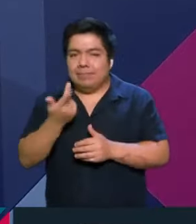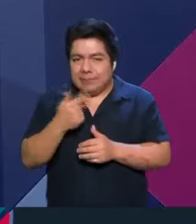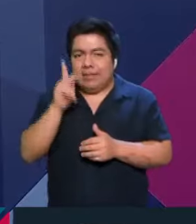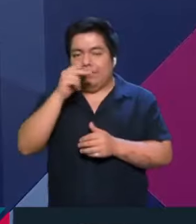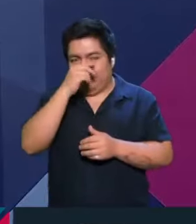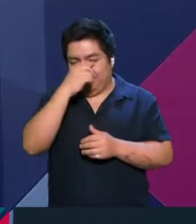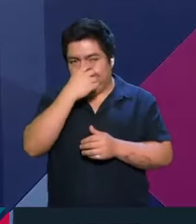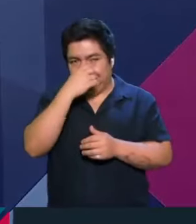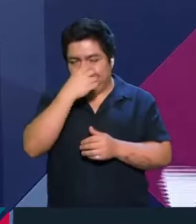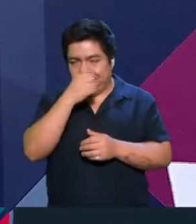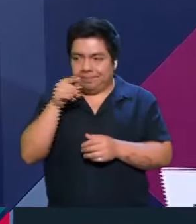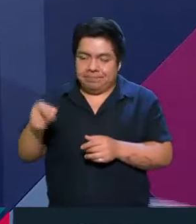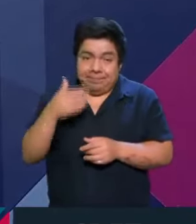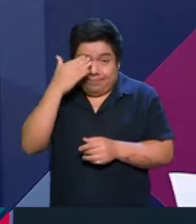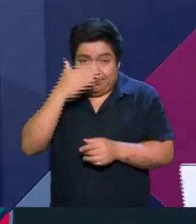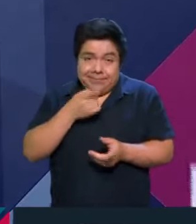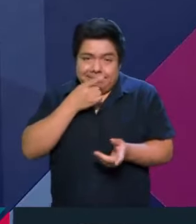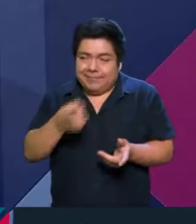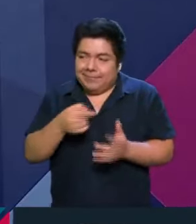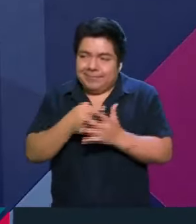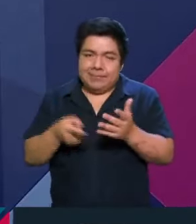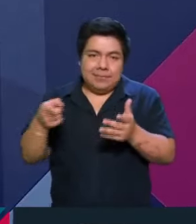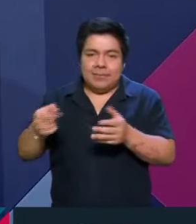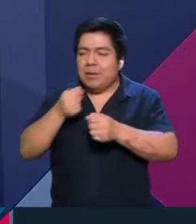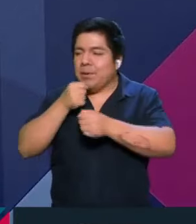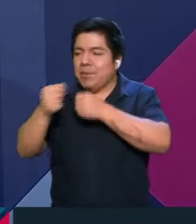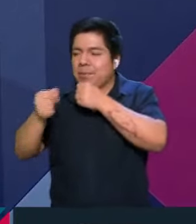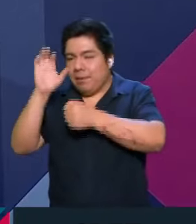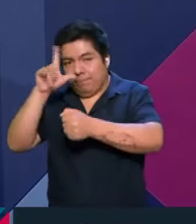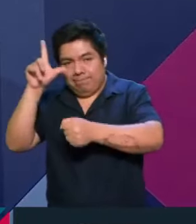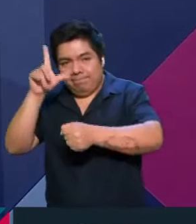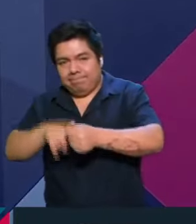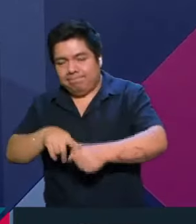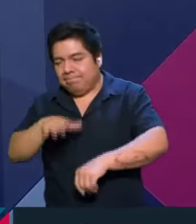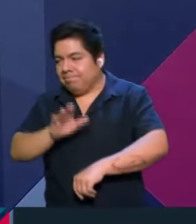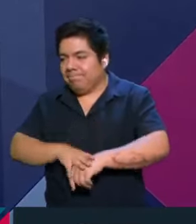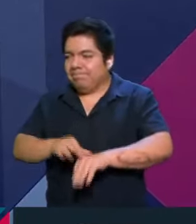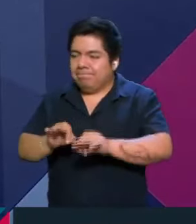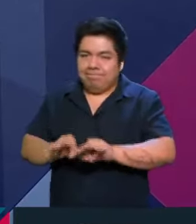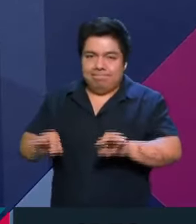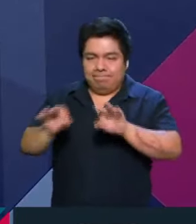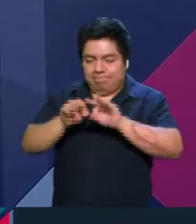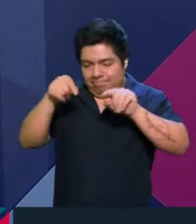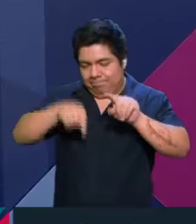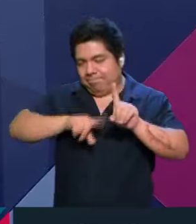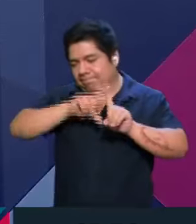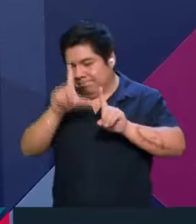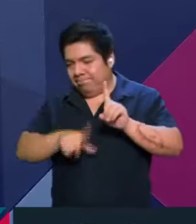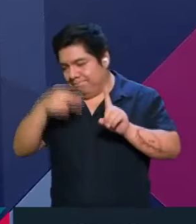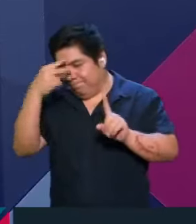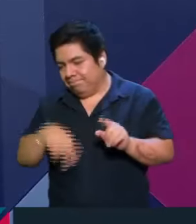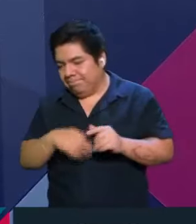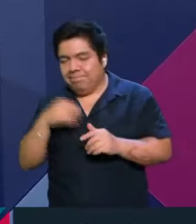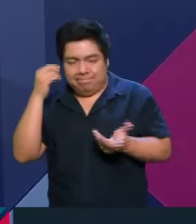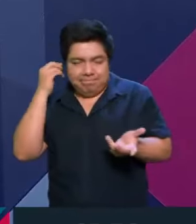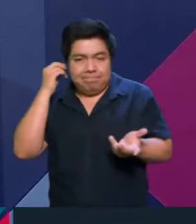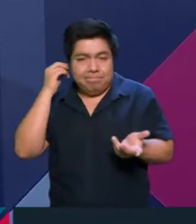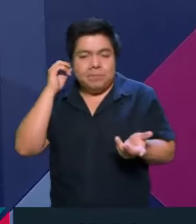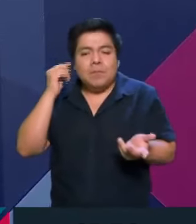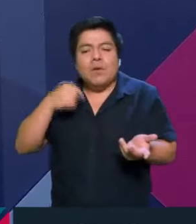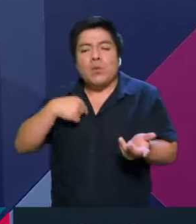de cuentas es, como lo he dicho, uno de los periodistas culturales de mayor relevancia en este país. Y lo otro